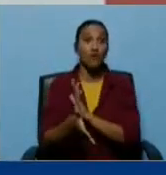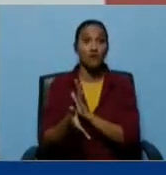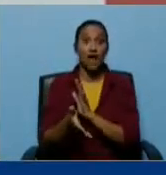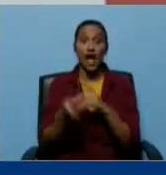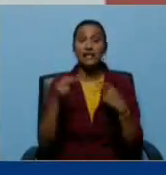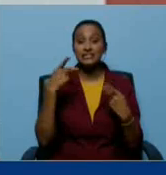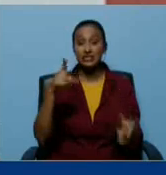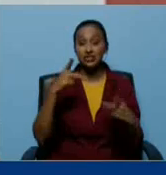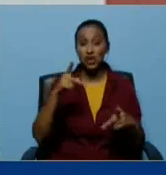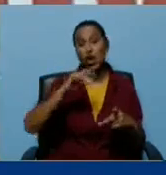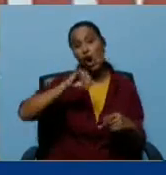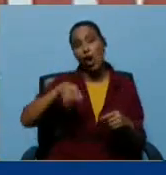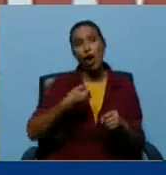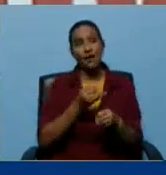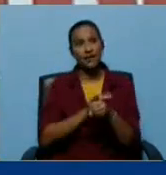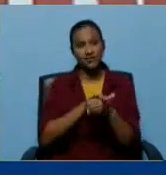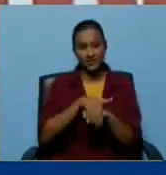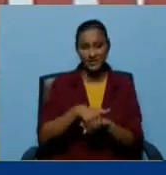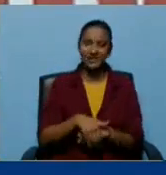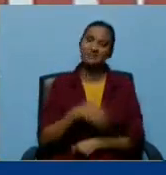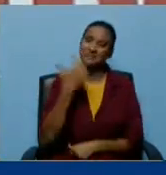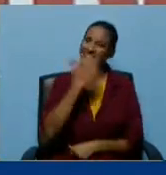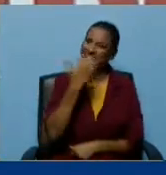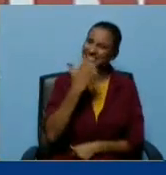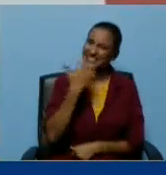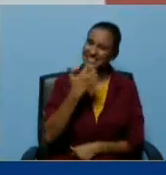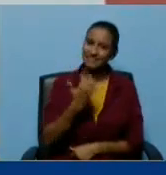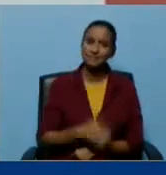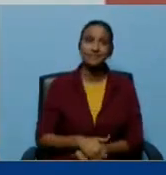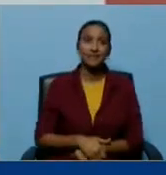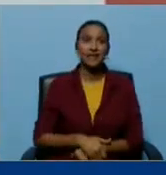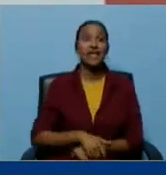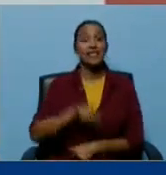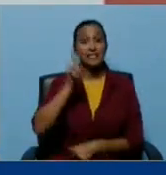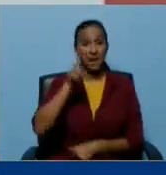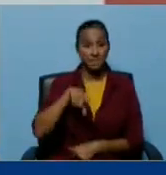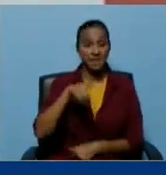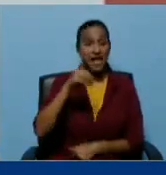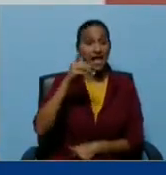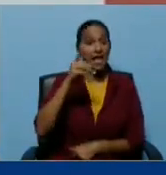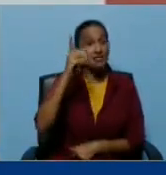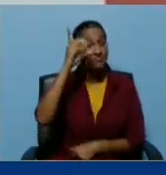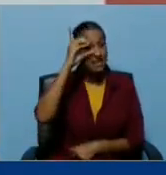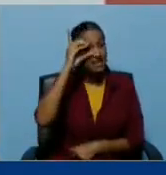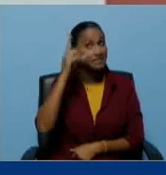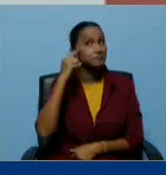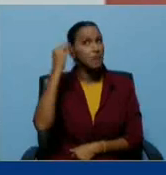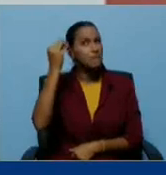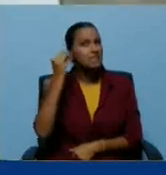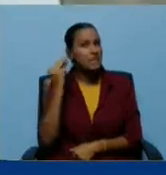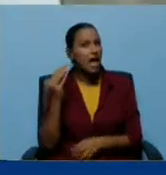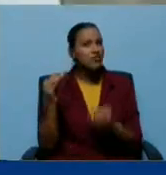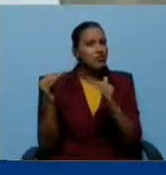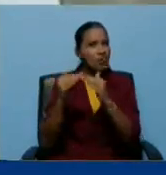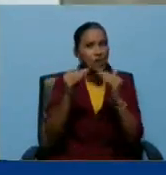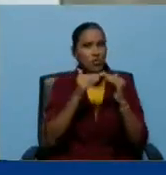Jorge Rodríguez. Y parece que Desi está pensando en algo también parecido.